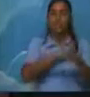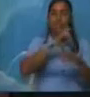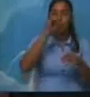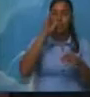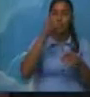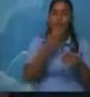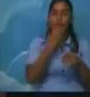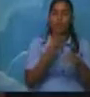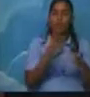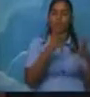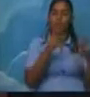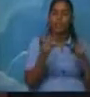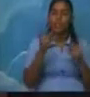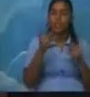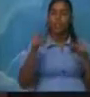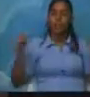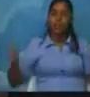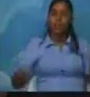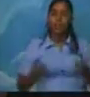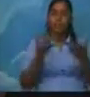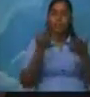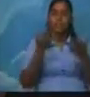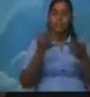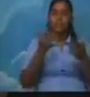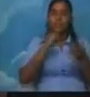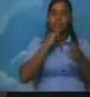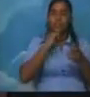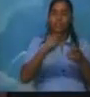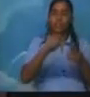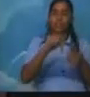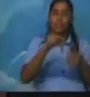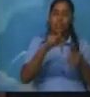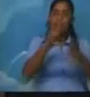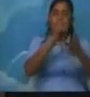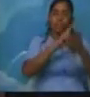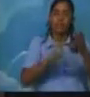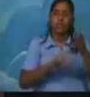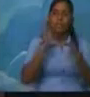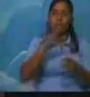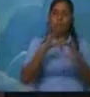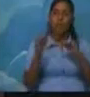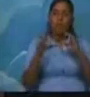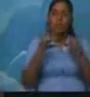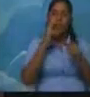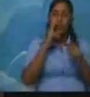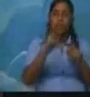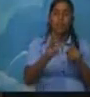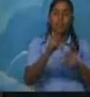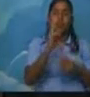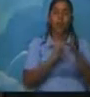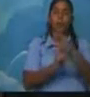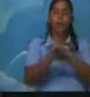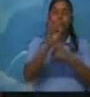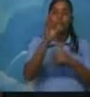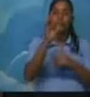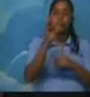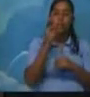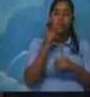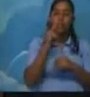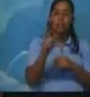Buena Tierra que han de poseer Ese es el tema que estamos viendo el versículo nu